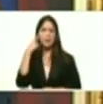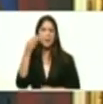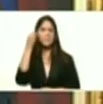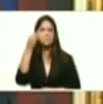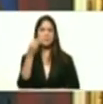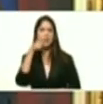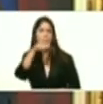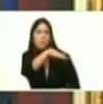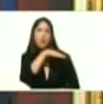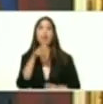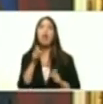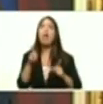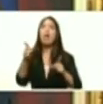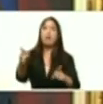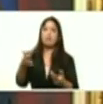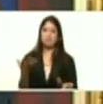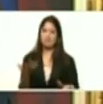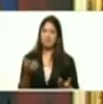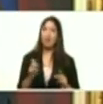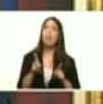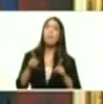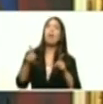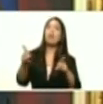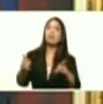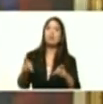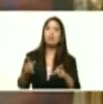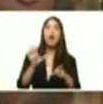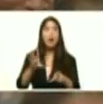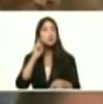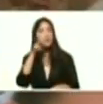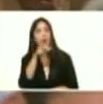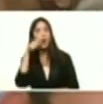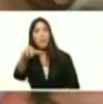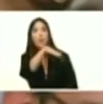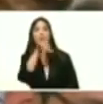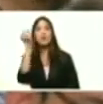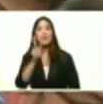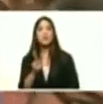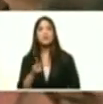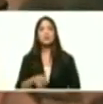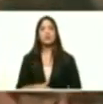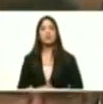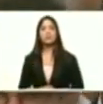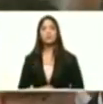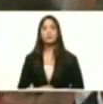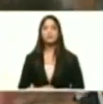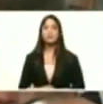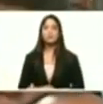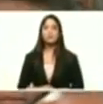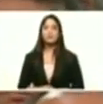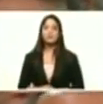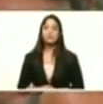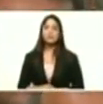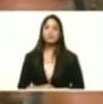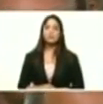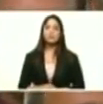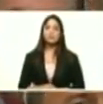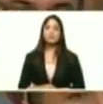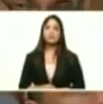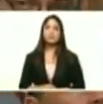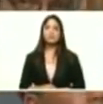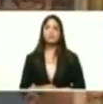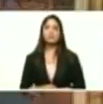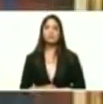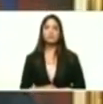pueblo venezolano son unos pedigüeños, unos mendigos, así lo ven, desde la alcurnia, desde la alcurnia,